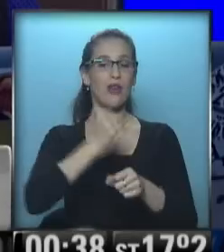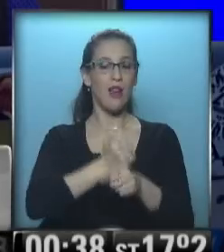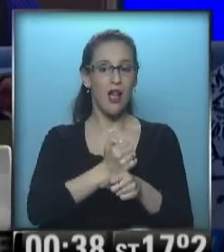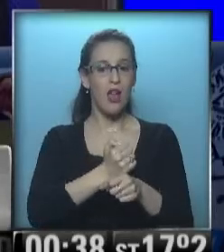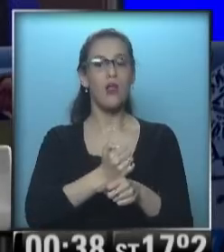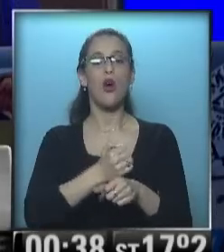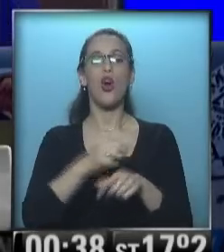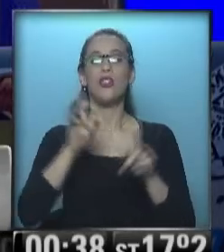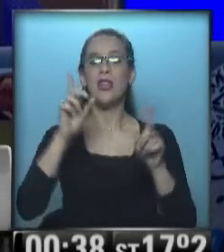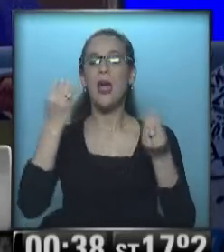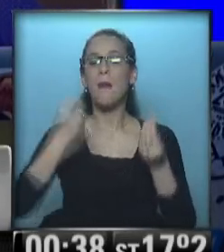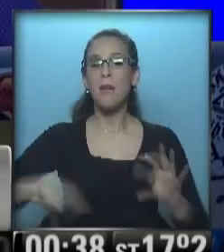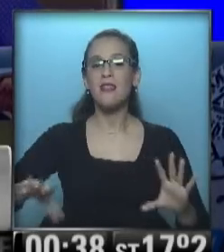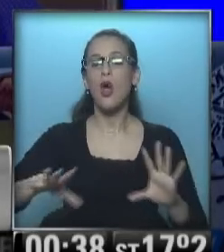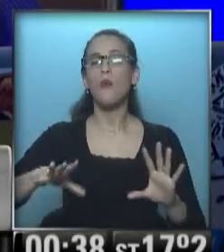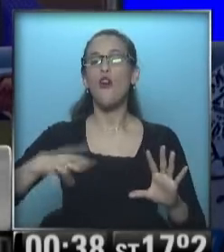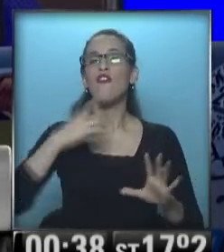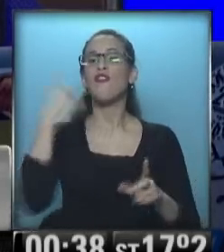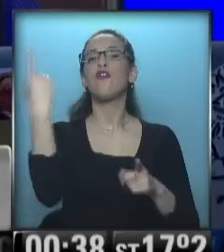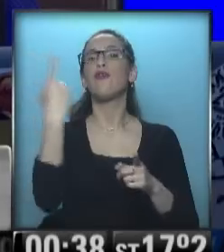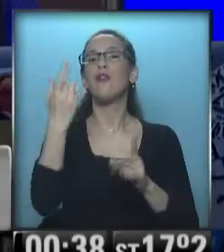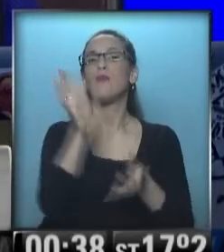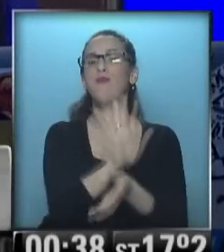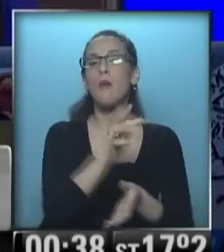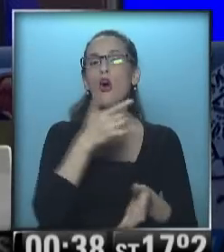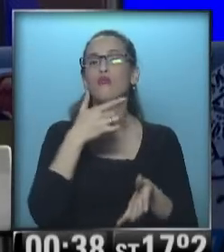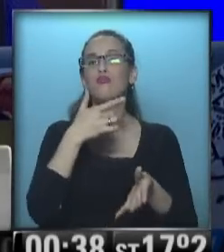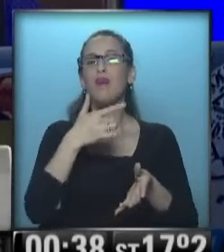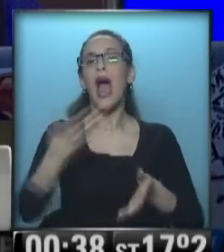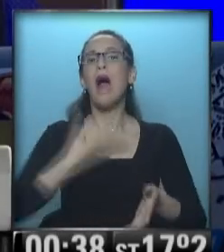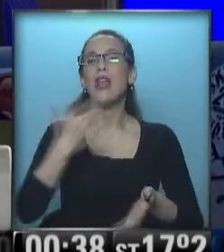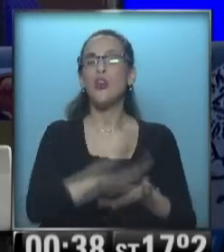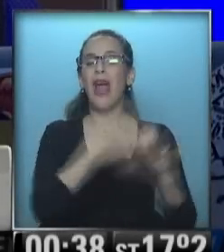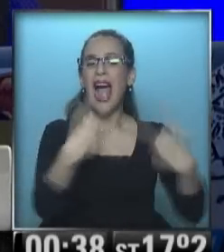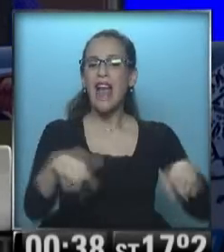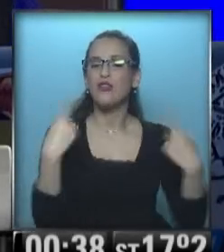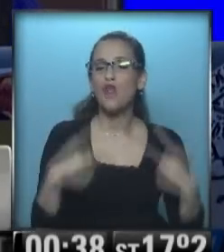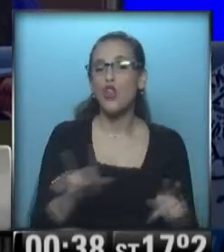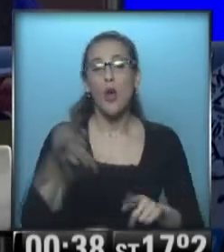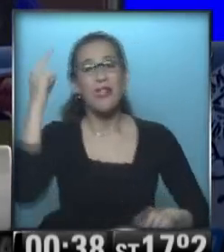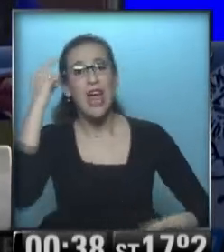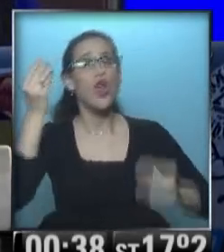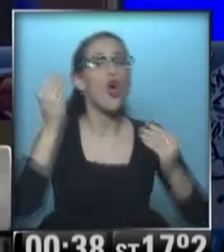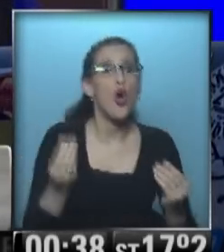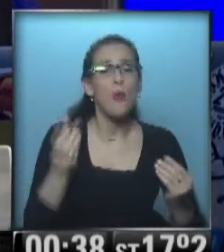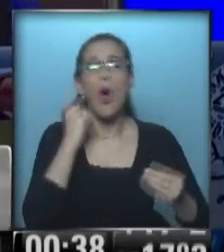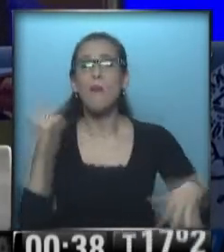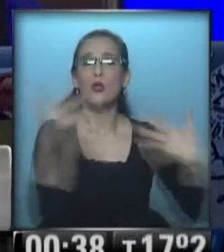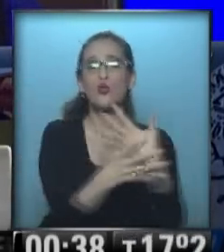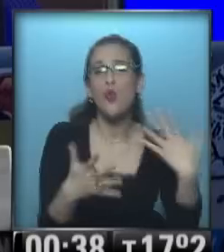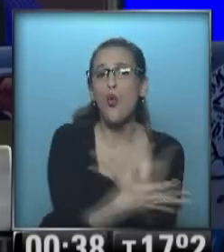lo que es la celebración de lo que él nos deja. Y ya sin tener que pensar en cómo estará, estará